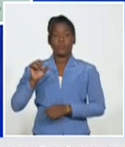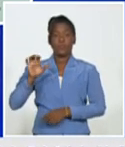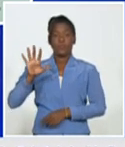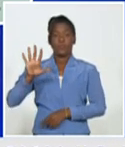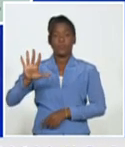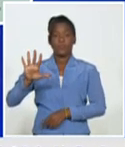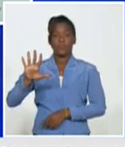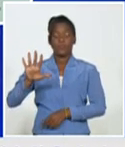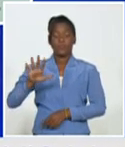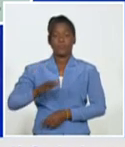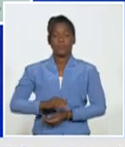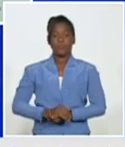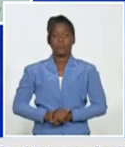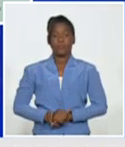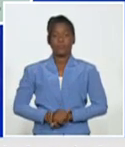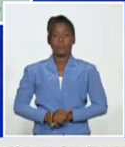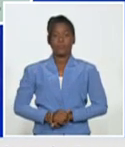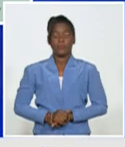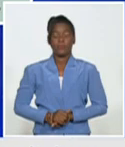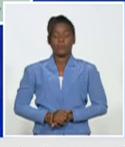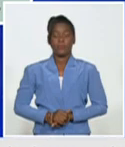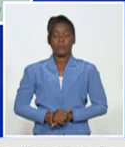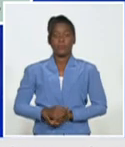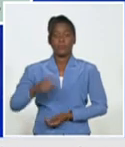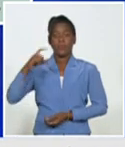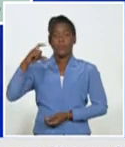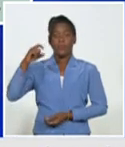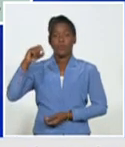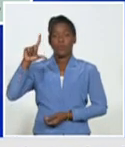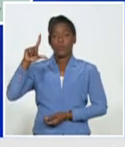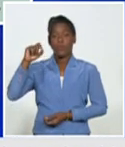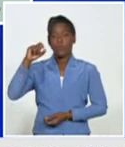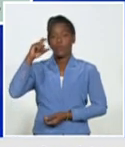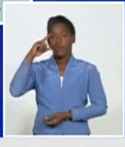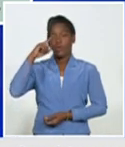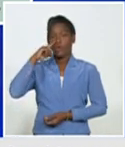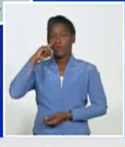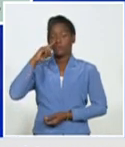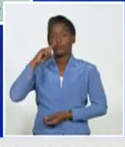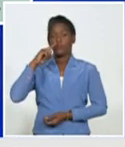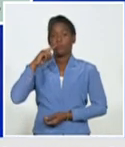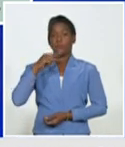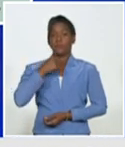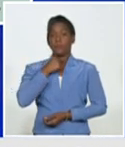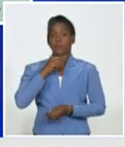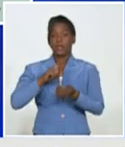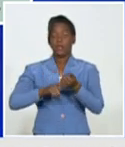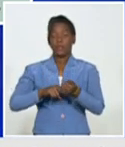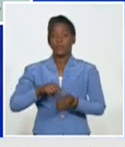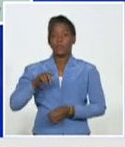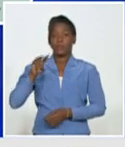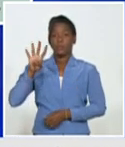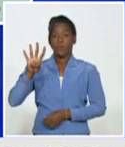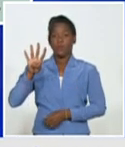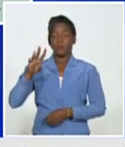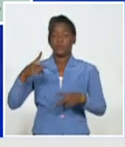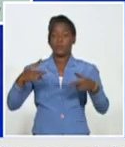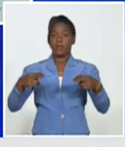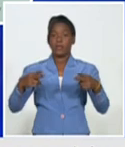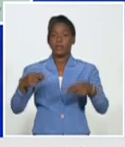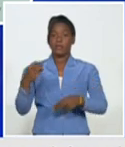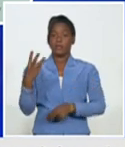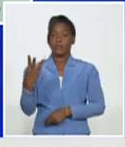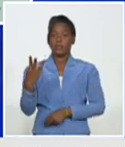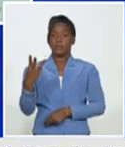perdón, Colón y Perico 4, Cárdenas 3, Jagüey Grande 2,